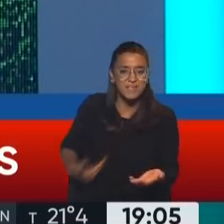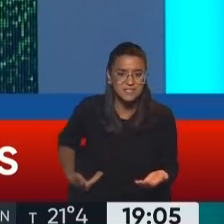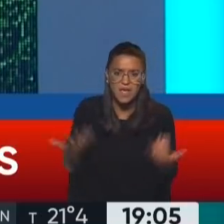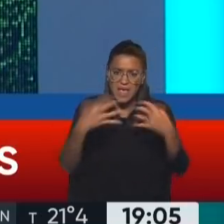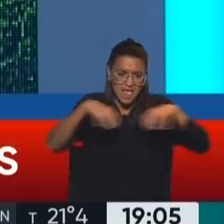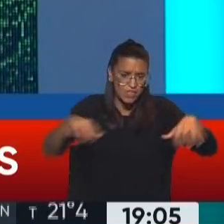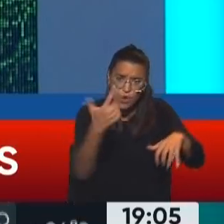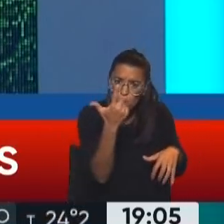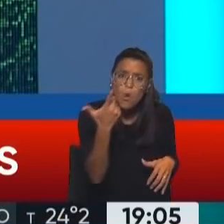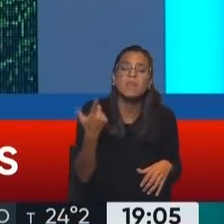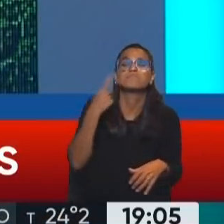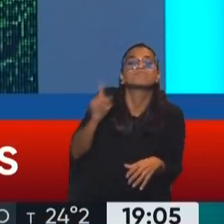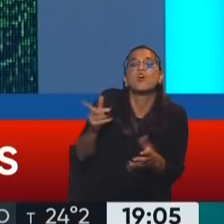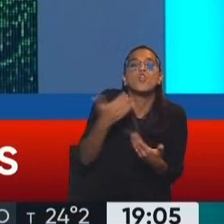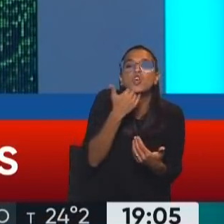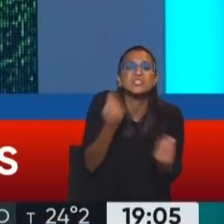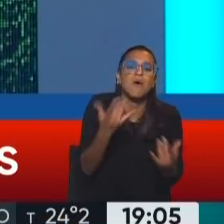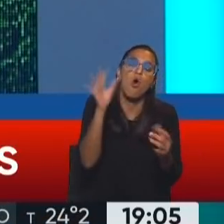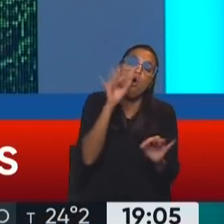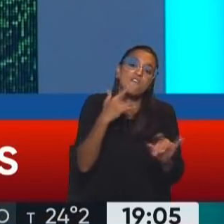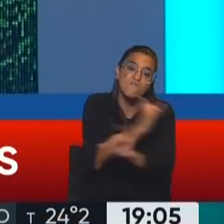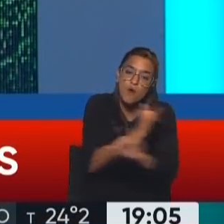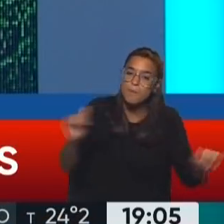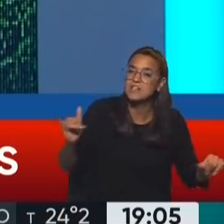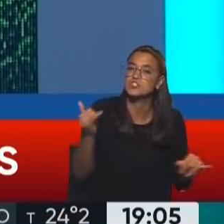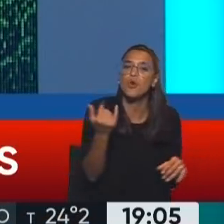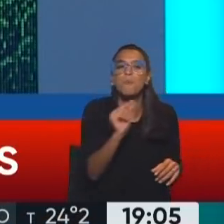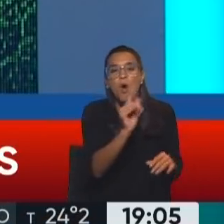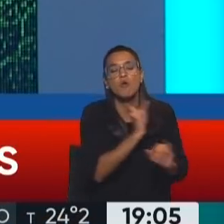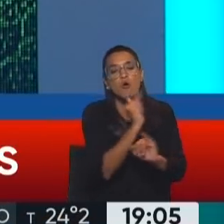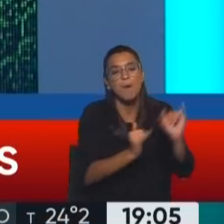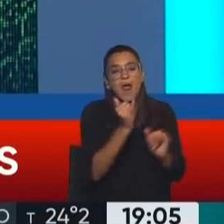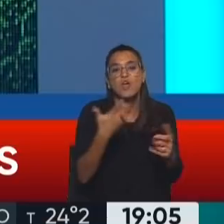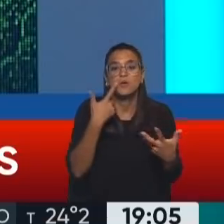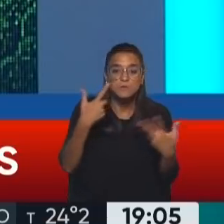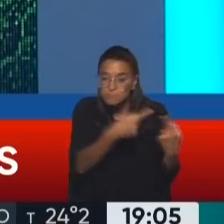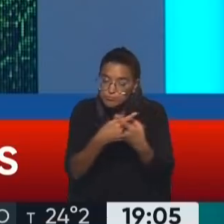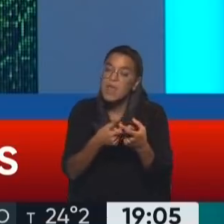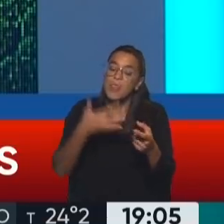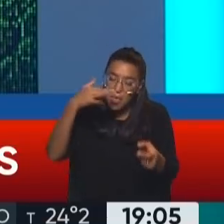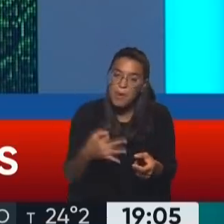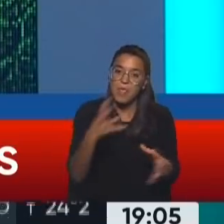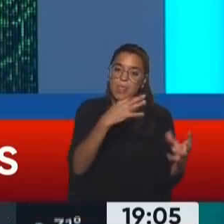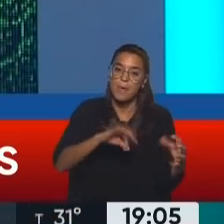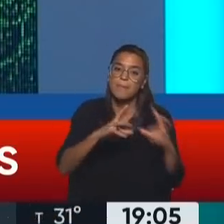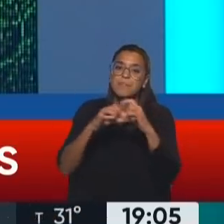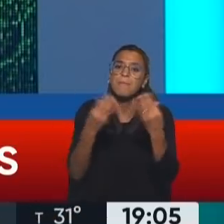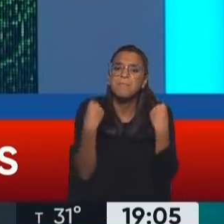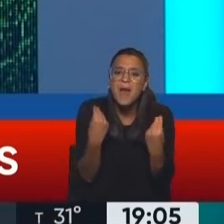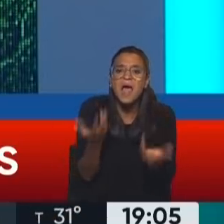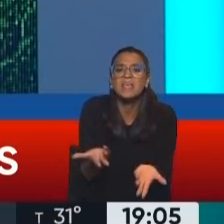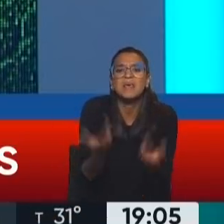ninguna grieta. Lo que hay es un desconocimiento o una información que es muy parcial, para no terminar discutiendo lo que verdaderamente tendríamos que discutir, es para qué han